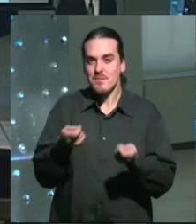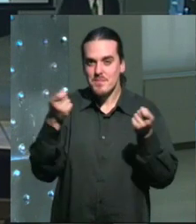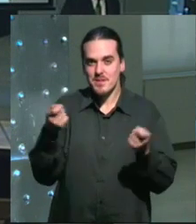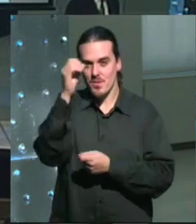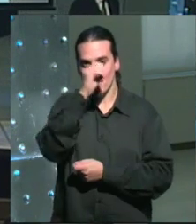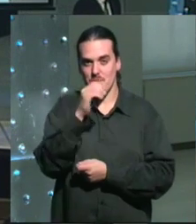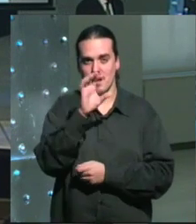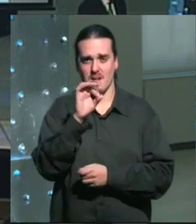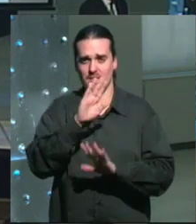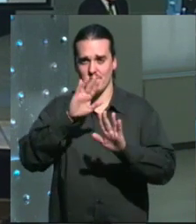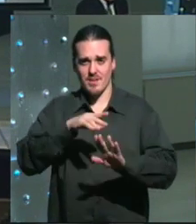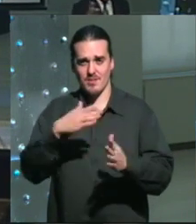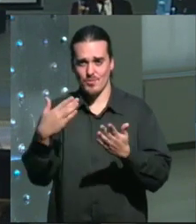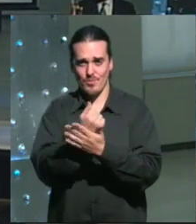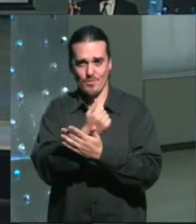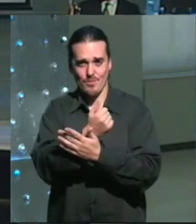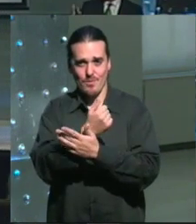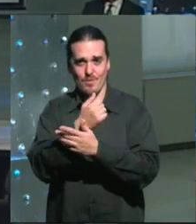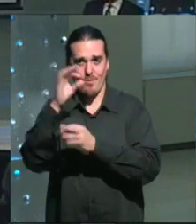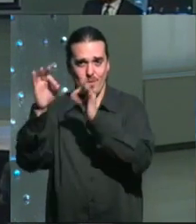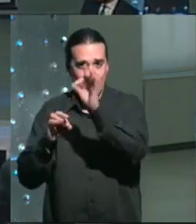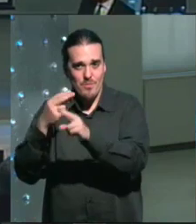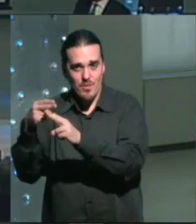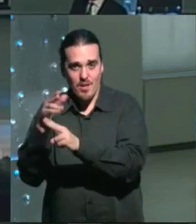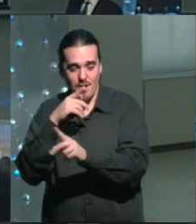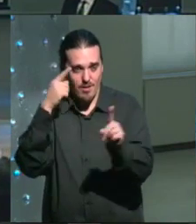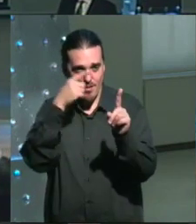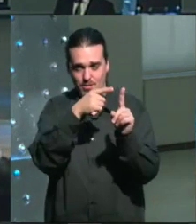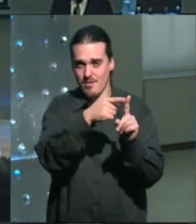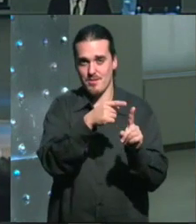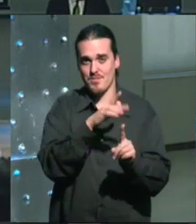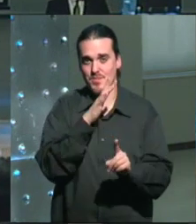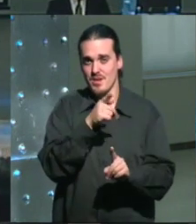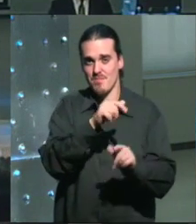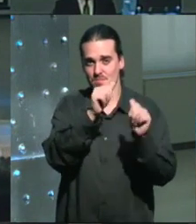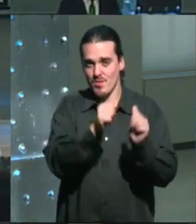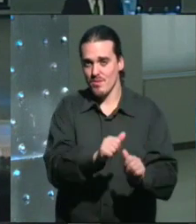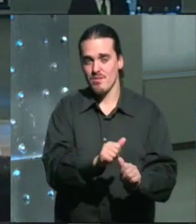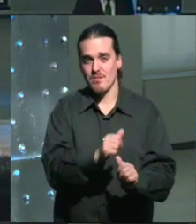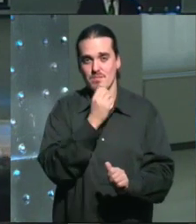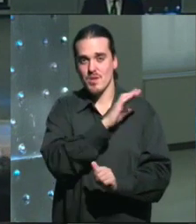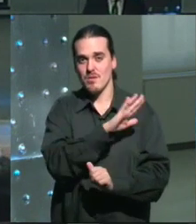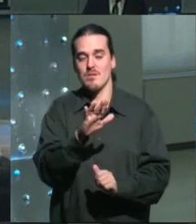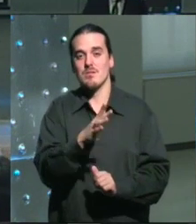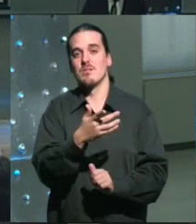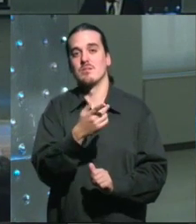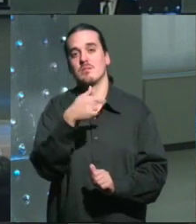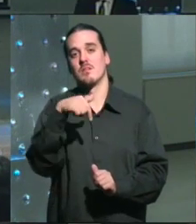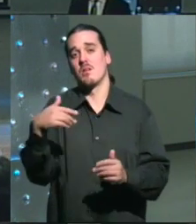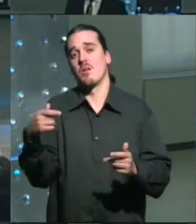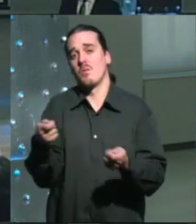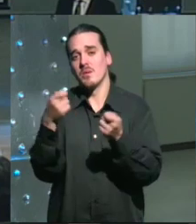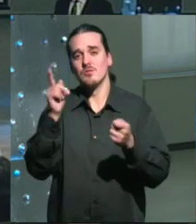a seguir para todas las organizaciones políticas y campañas, no solamente en Estados Unidos, sino en el mundo entero. Espero